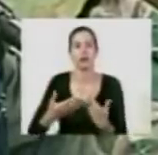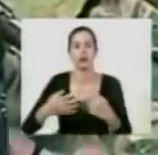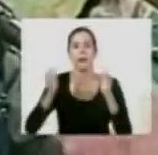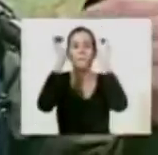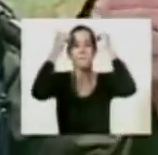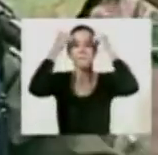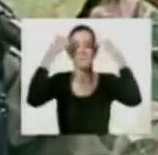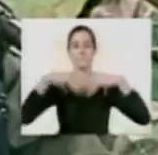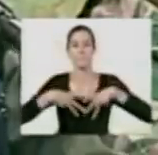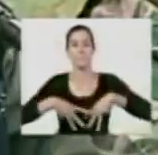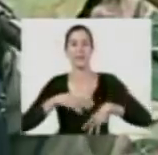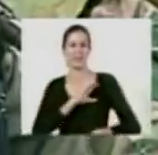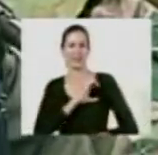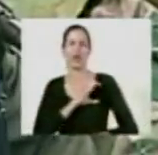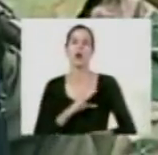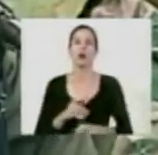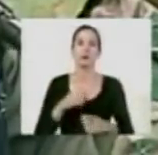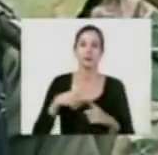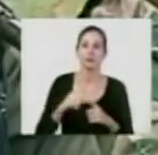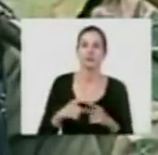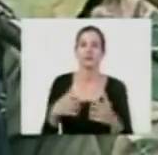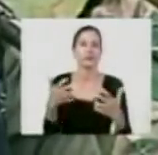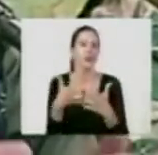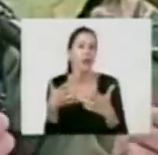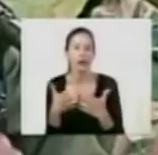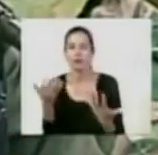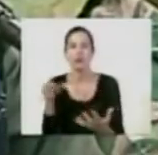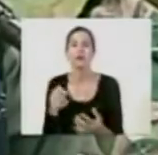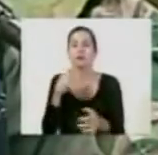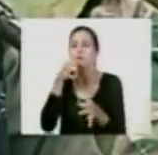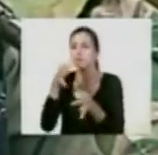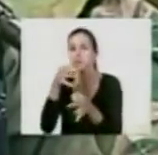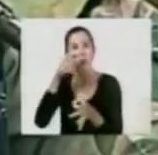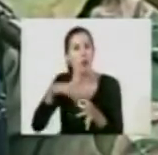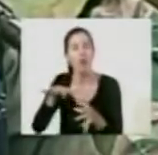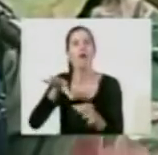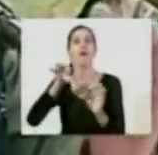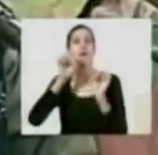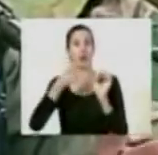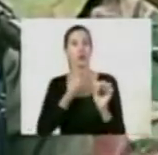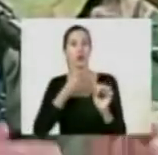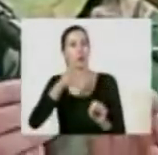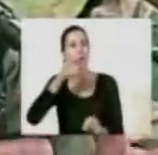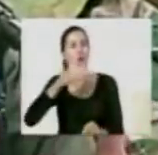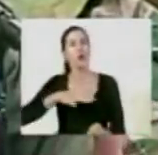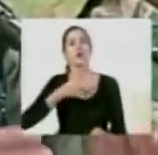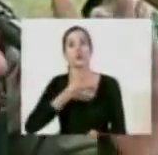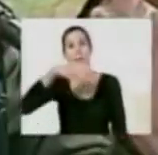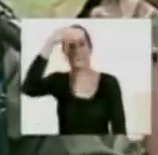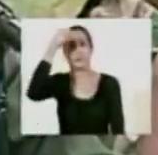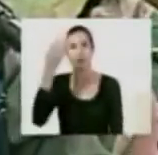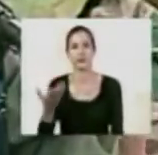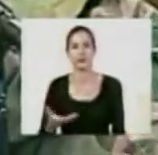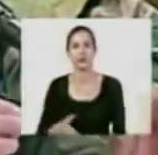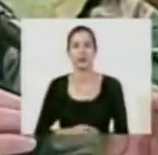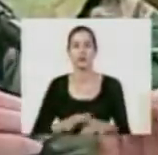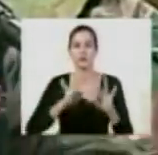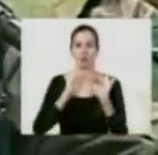de la guerra popular prolongada. Eso que usted ha dicho es muy importante, un medio, un lugar, una forma,